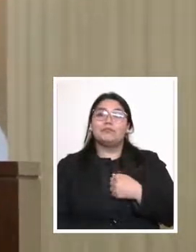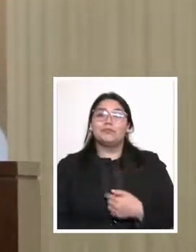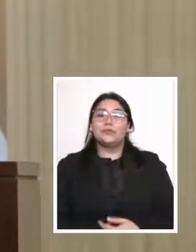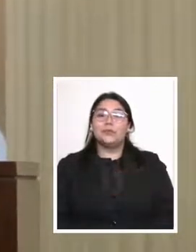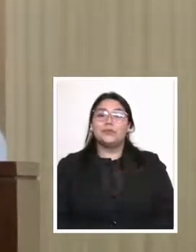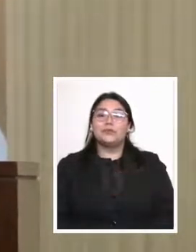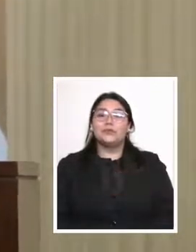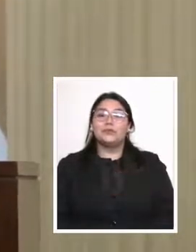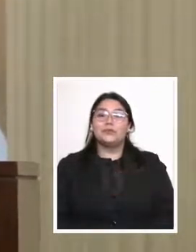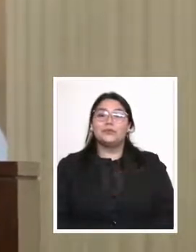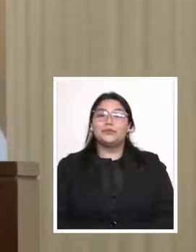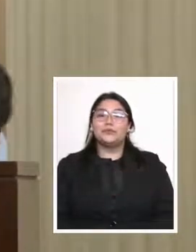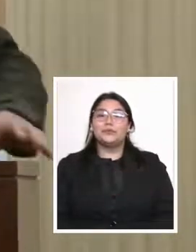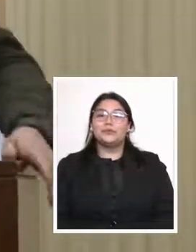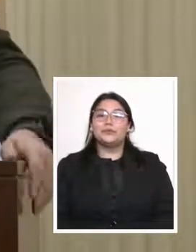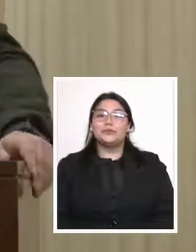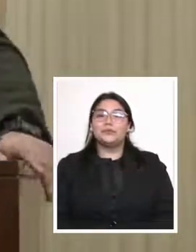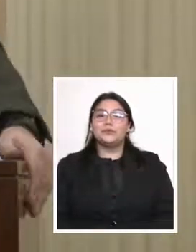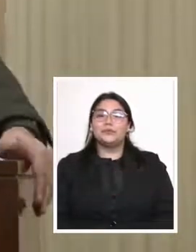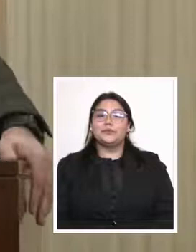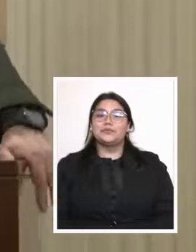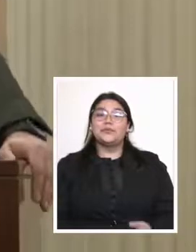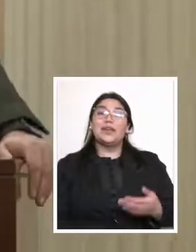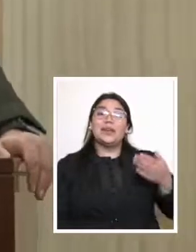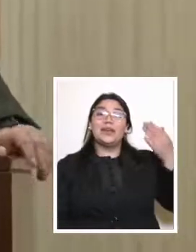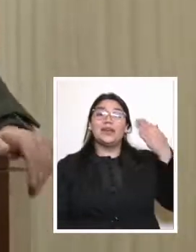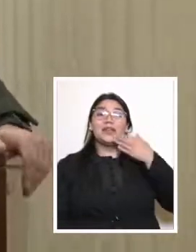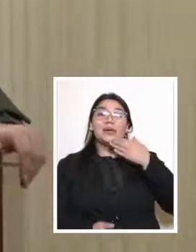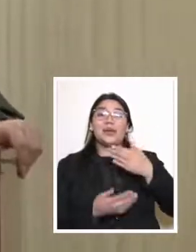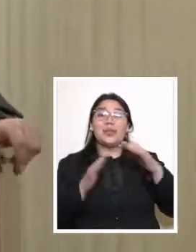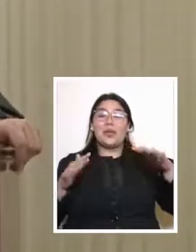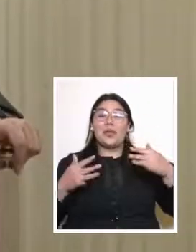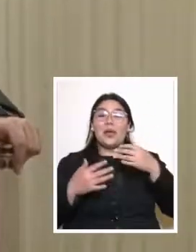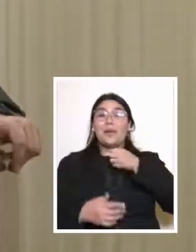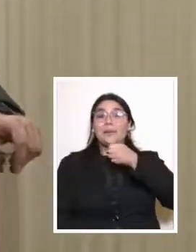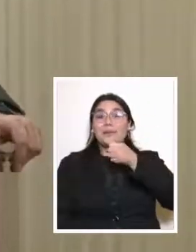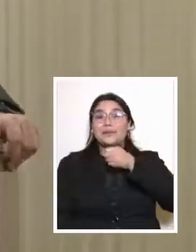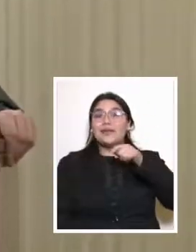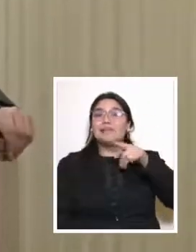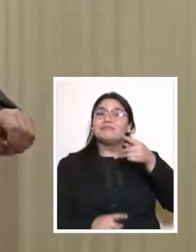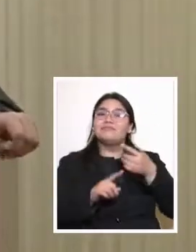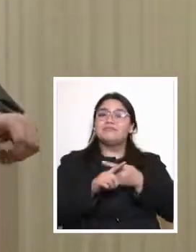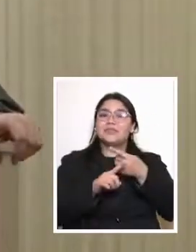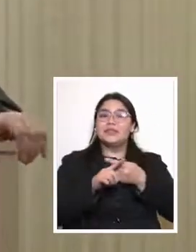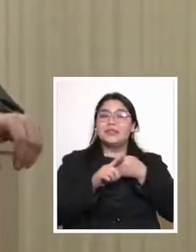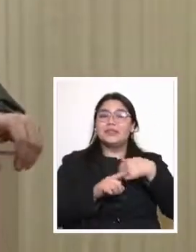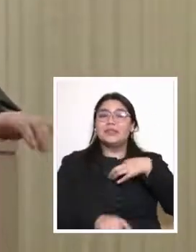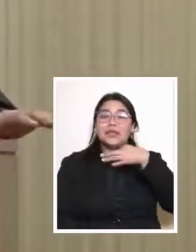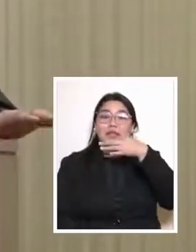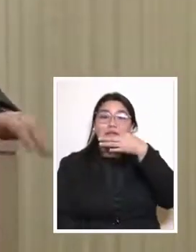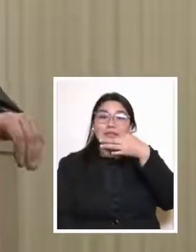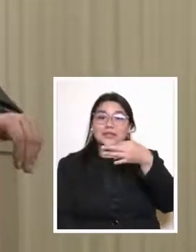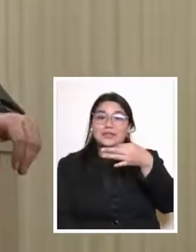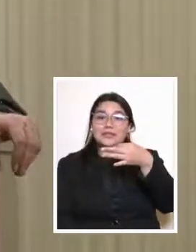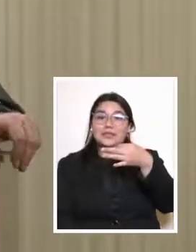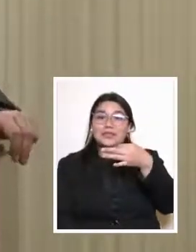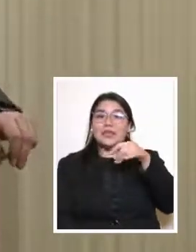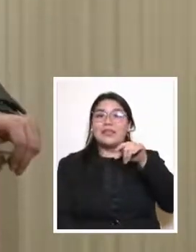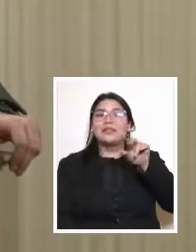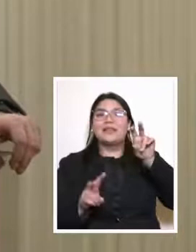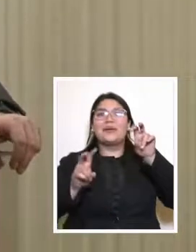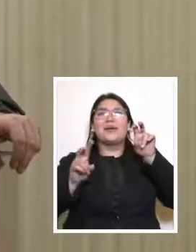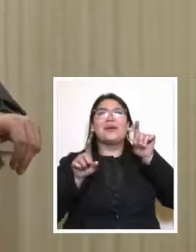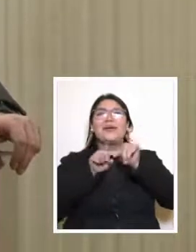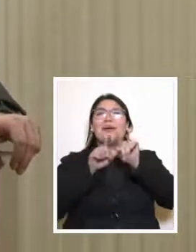o en el punto de prensa, ya no sé si en su oficina rectora, pero señalaba la idea de la alineación de los astros,